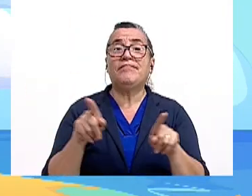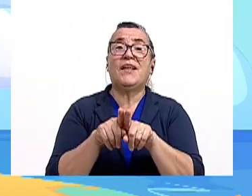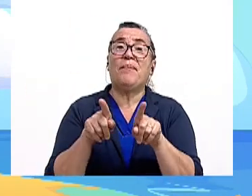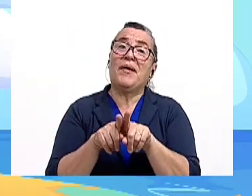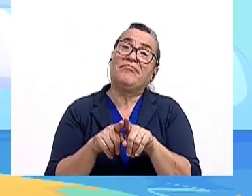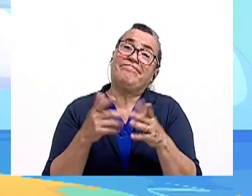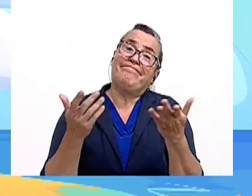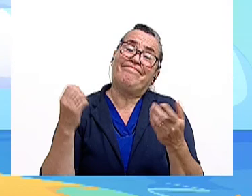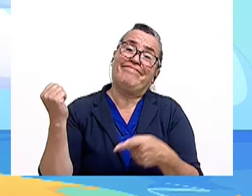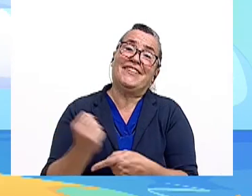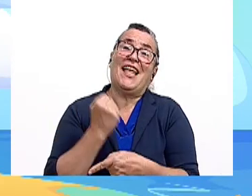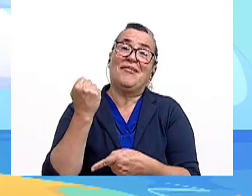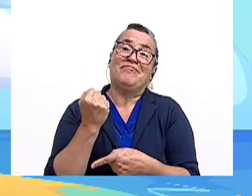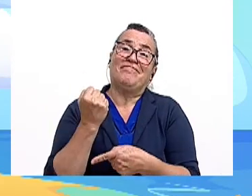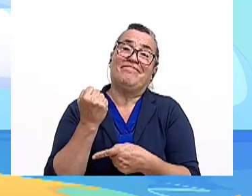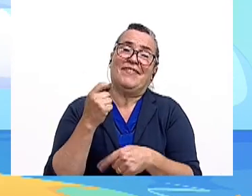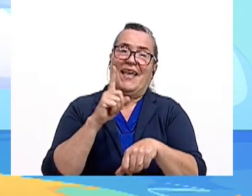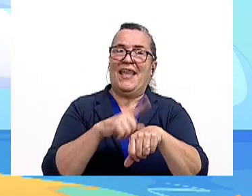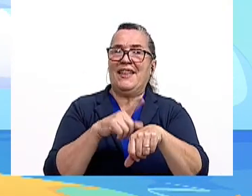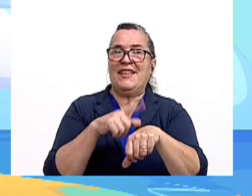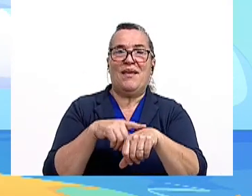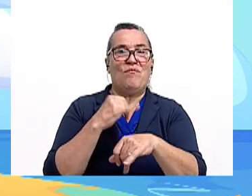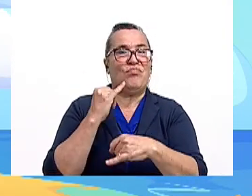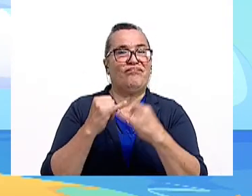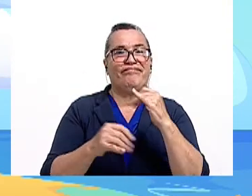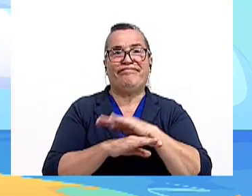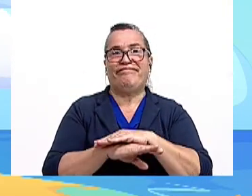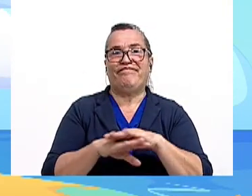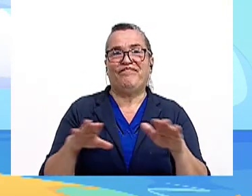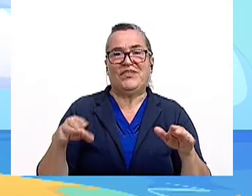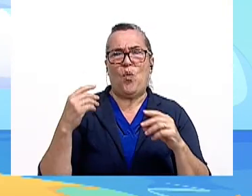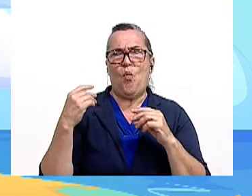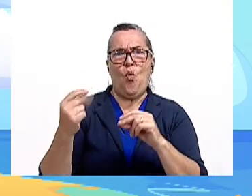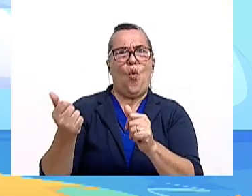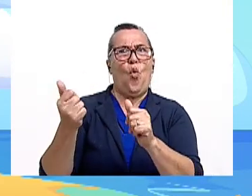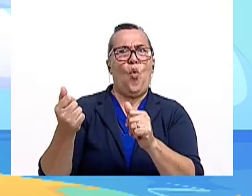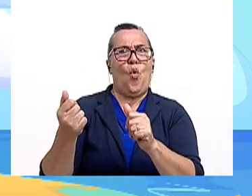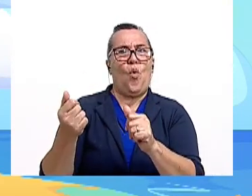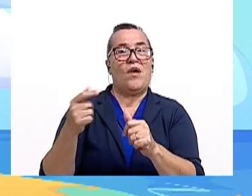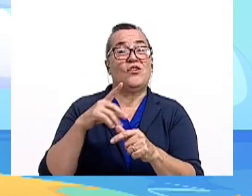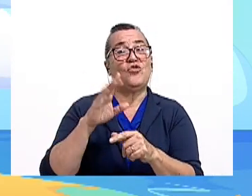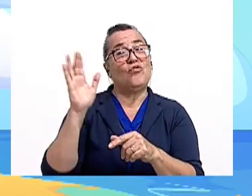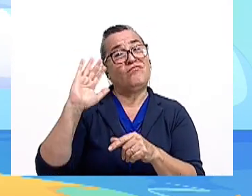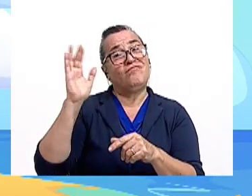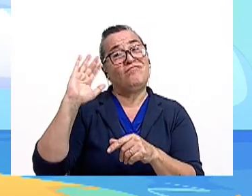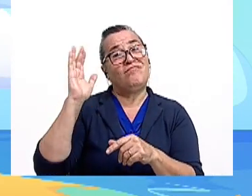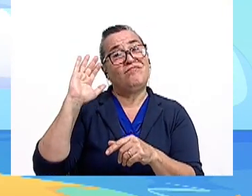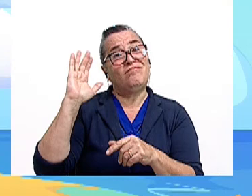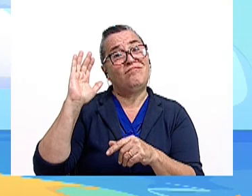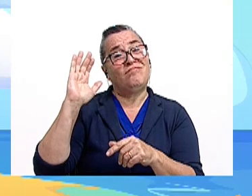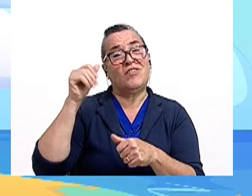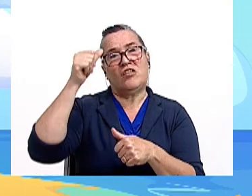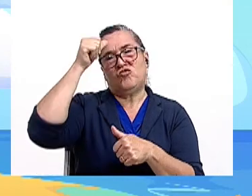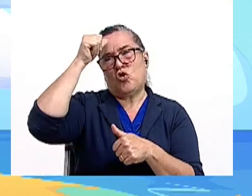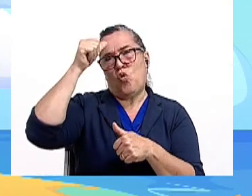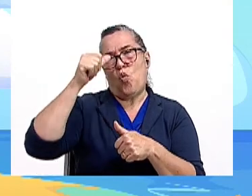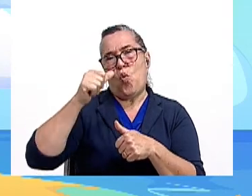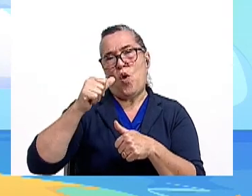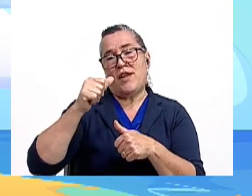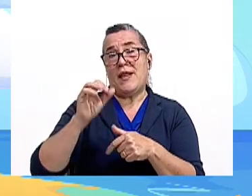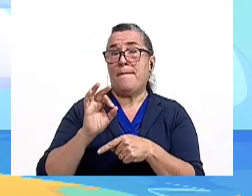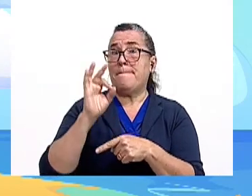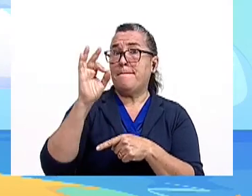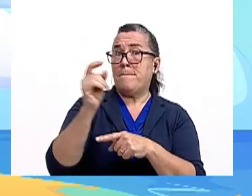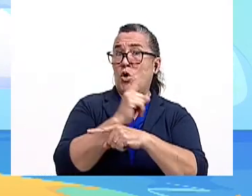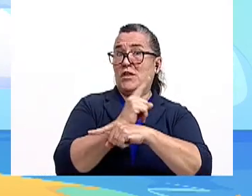bueno, lamentablemente el tiempo se nos ha ido volando. Yo me voy despidiendo. Recuerden, la